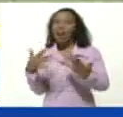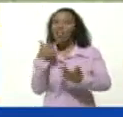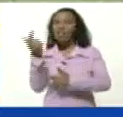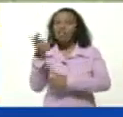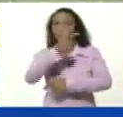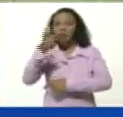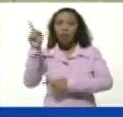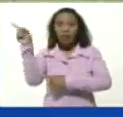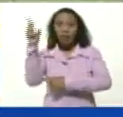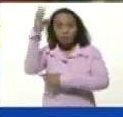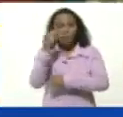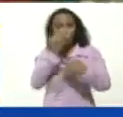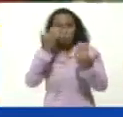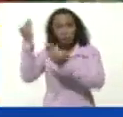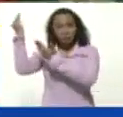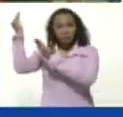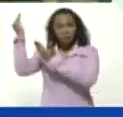Petare? Adelante.